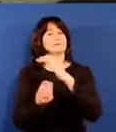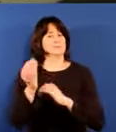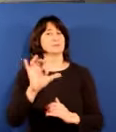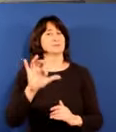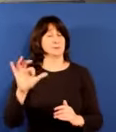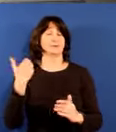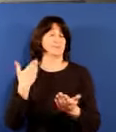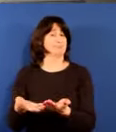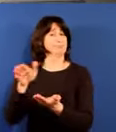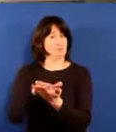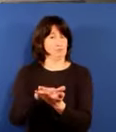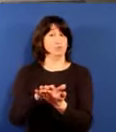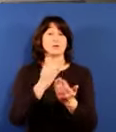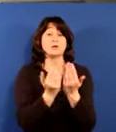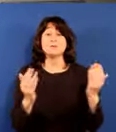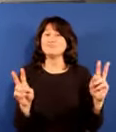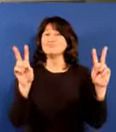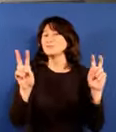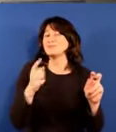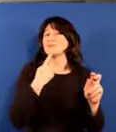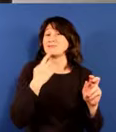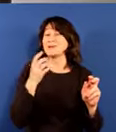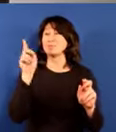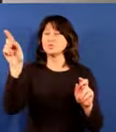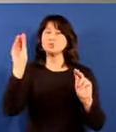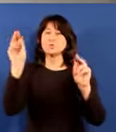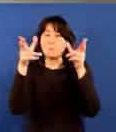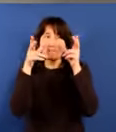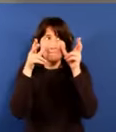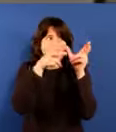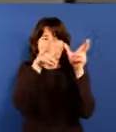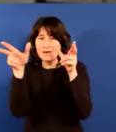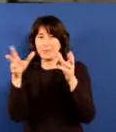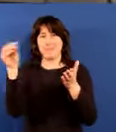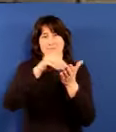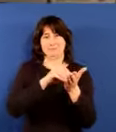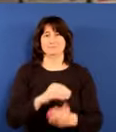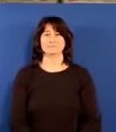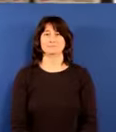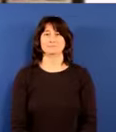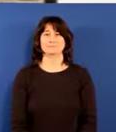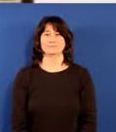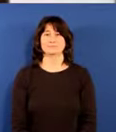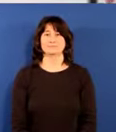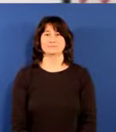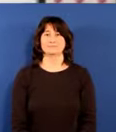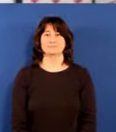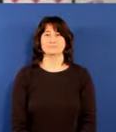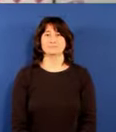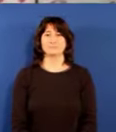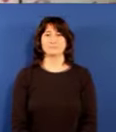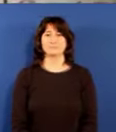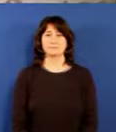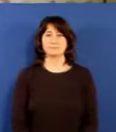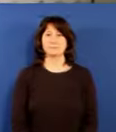donostiarra que tanto hizo por Bilbao. En la exposición se podrán ver desde el primer cartel de la Aste Nagusia hasta personajes convertidos en